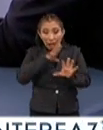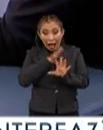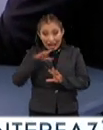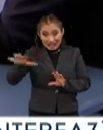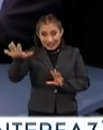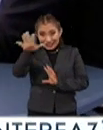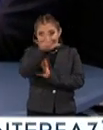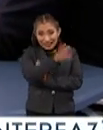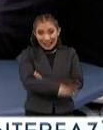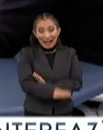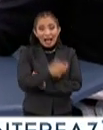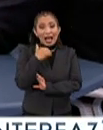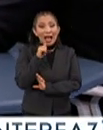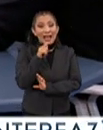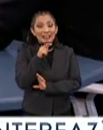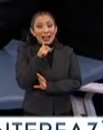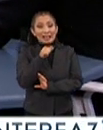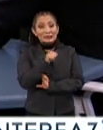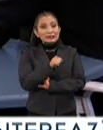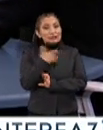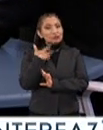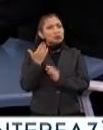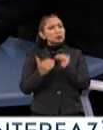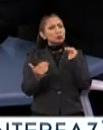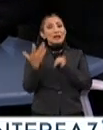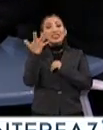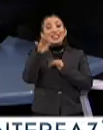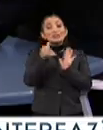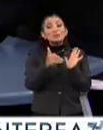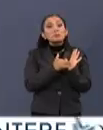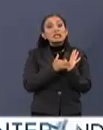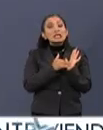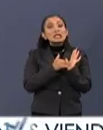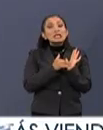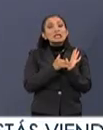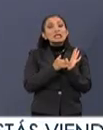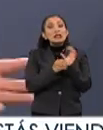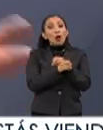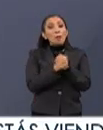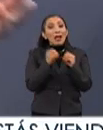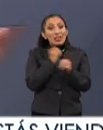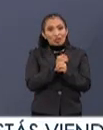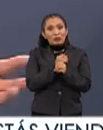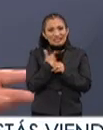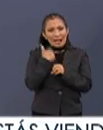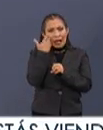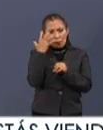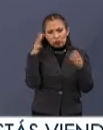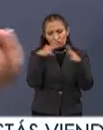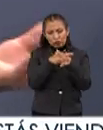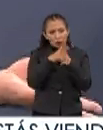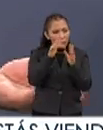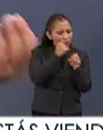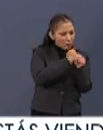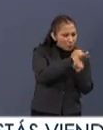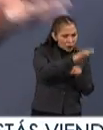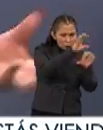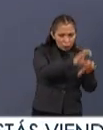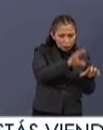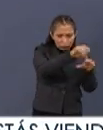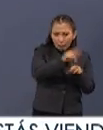existe en el Atlas hoy rebasa los 10,000 objetos, ¿no? Si tratamos de combinar bases de